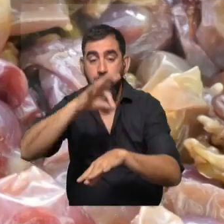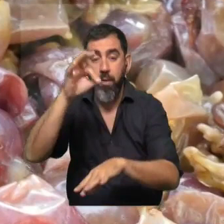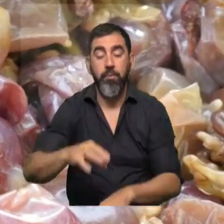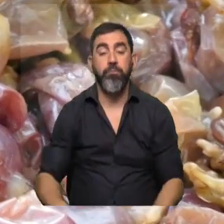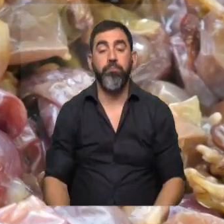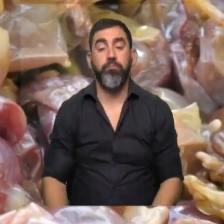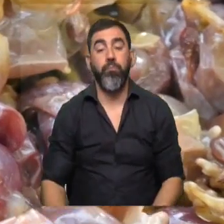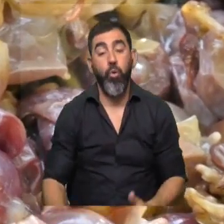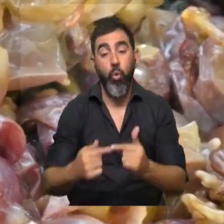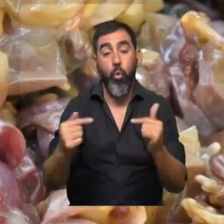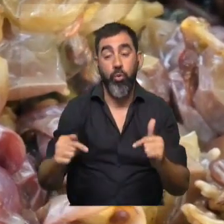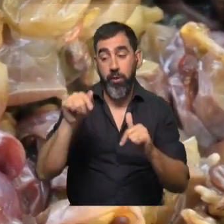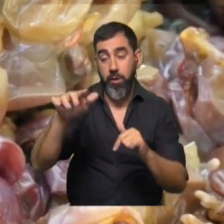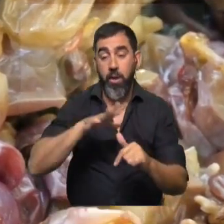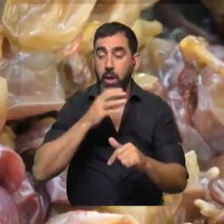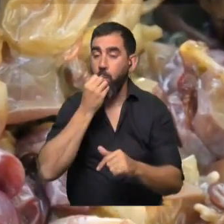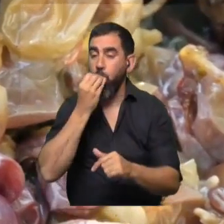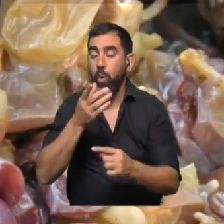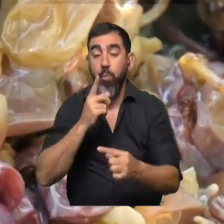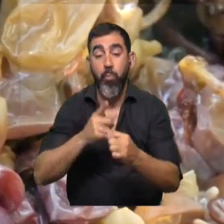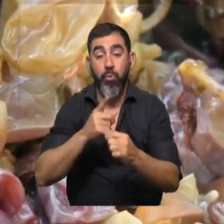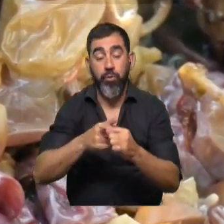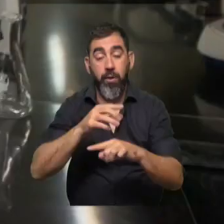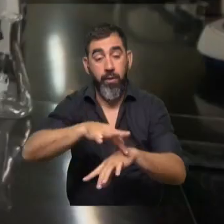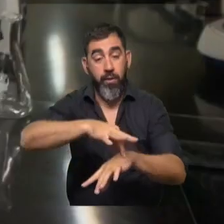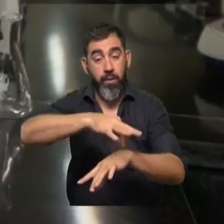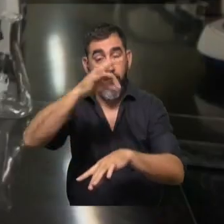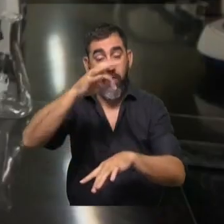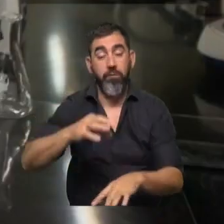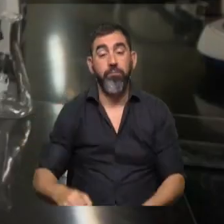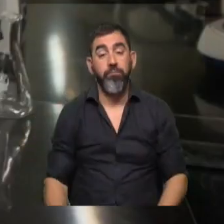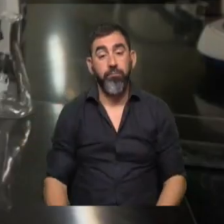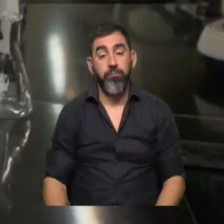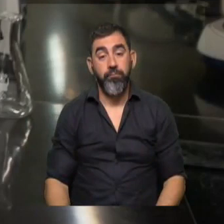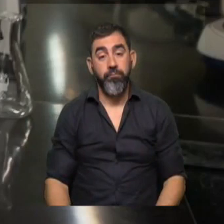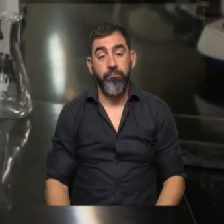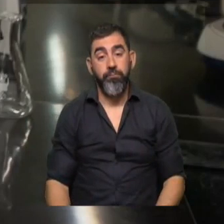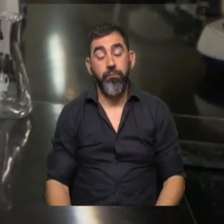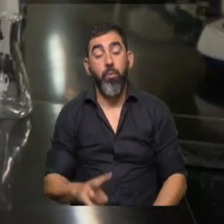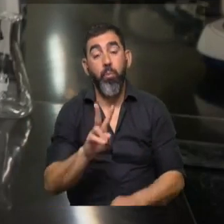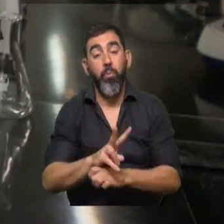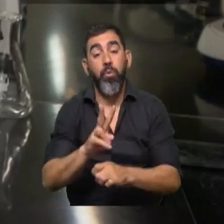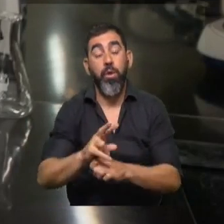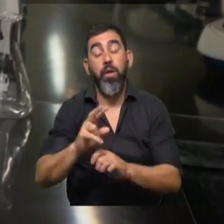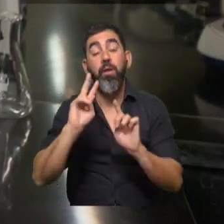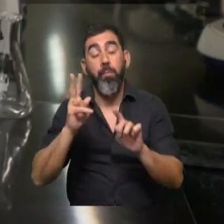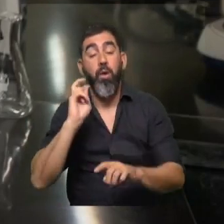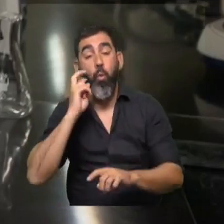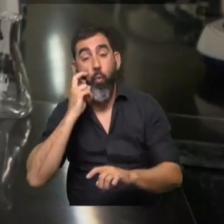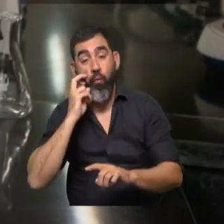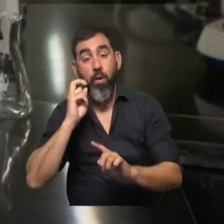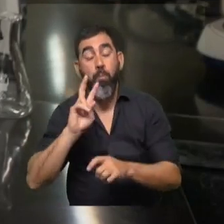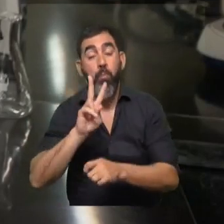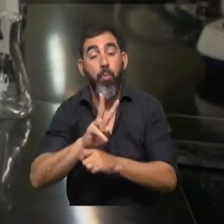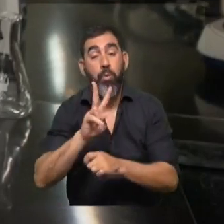Todas esas propiedades que tiene el orujo son muy beneficiosas en la piel y en realidad lo que hacen es proteger a la uva. Por ejemplo, también protegen a la uva